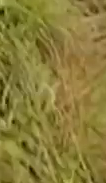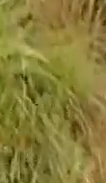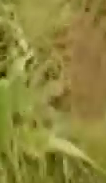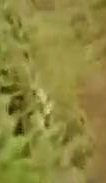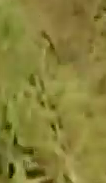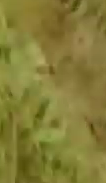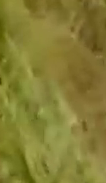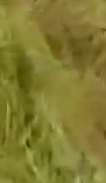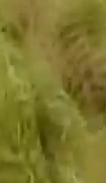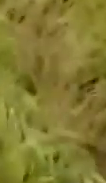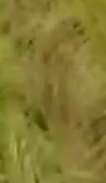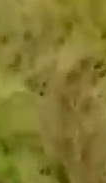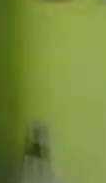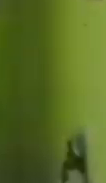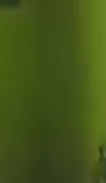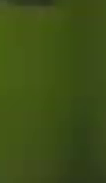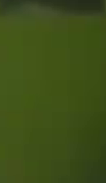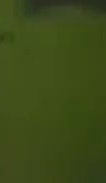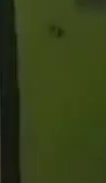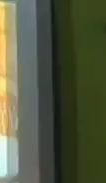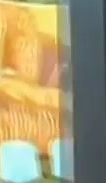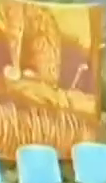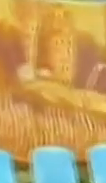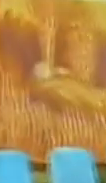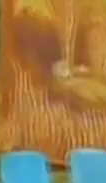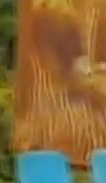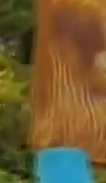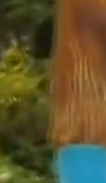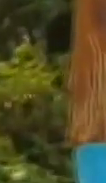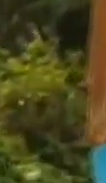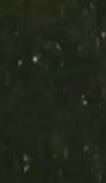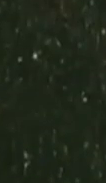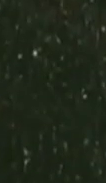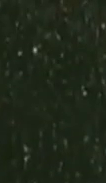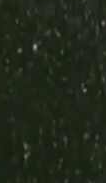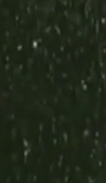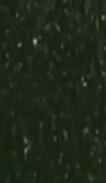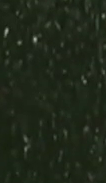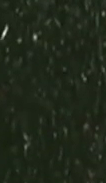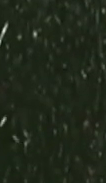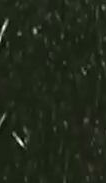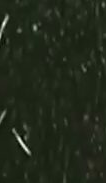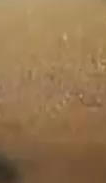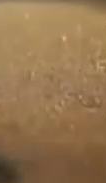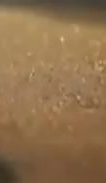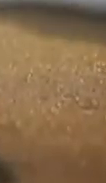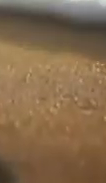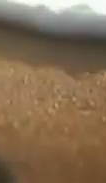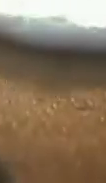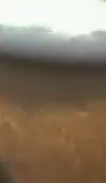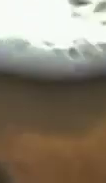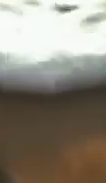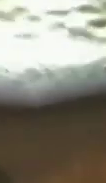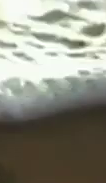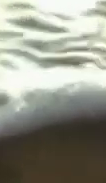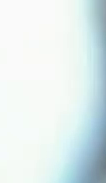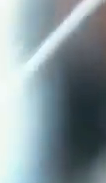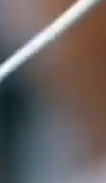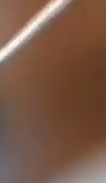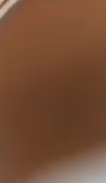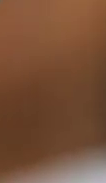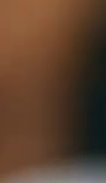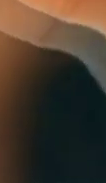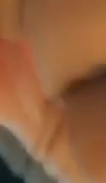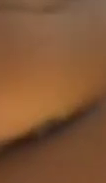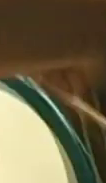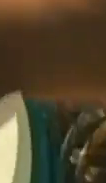habló de sus sueños, de sus metas, de sus luchas, de su familia. Me contó cómo fue cambiando todo con el paso